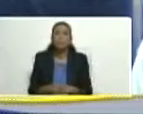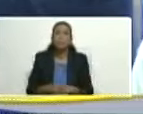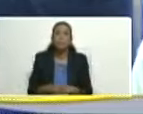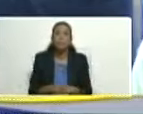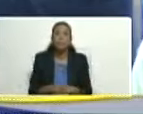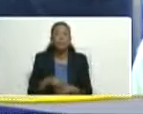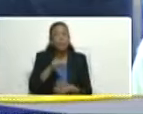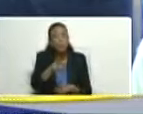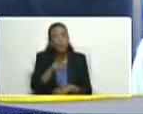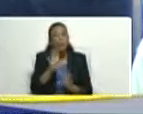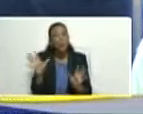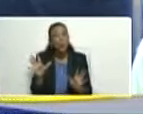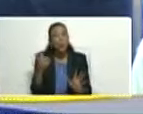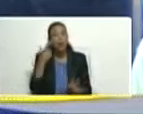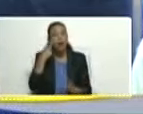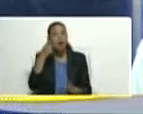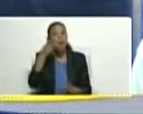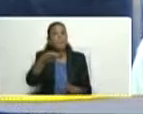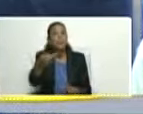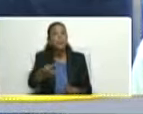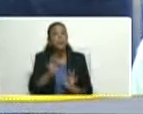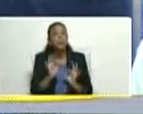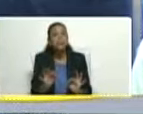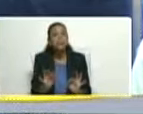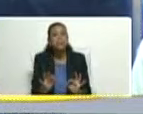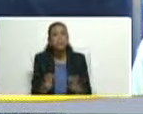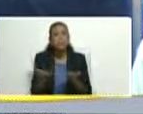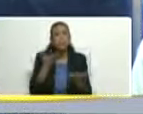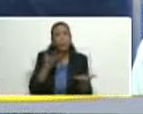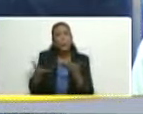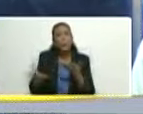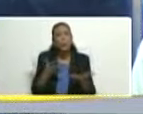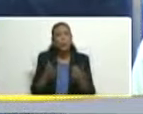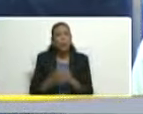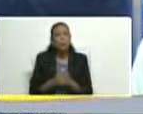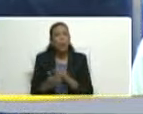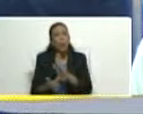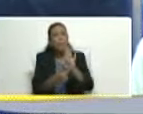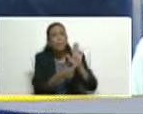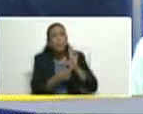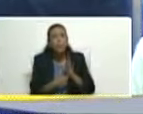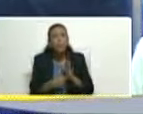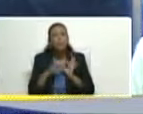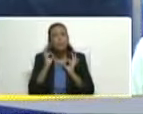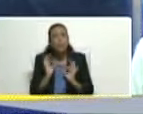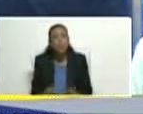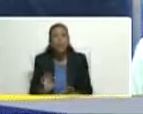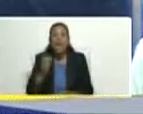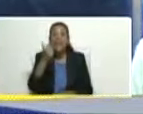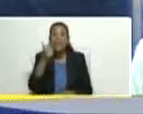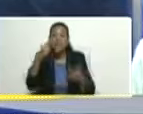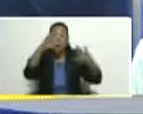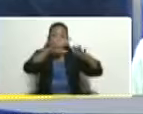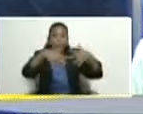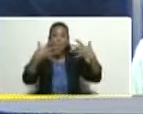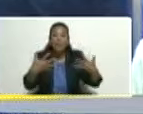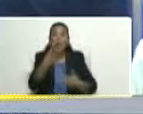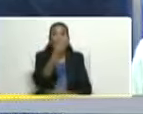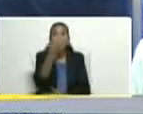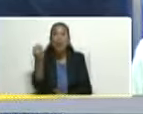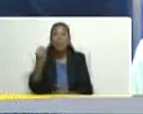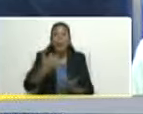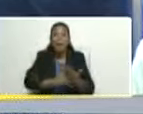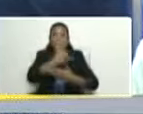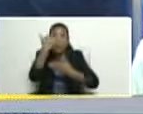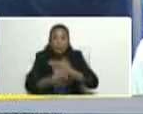es una gran política de Estado. Lo que hemos presentado acá, lo que usted ha presentado, 10 vértices, 40